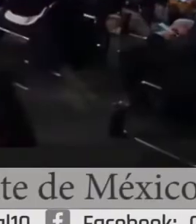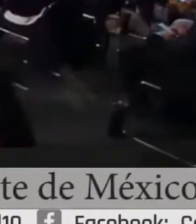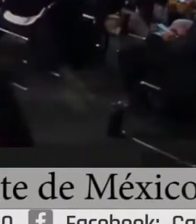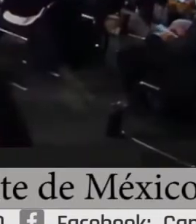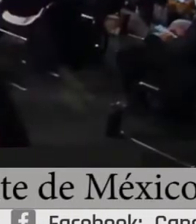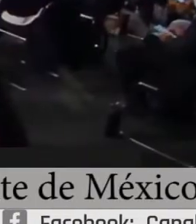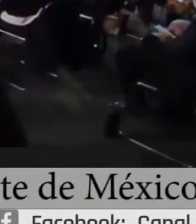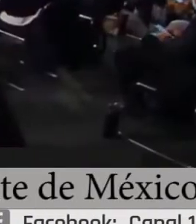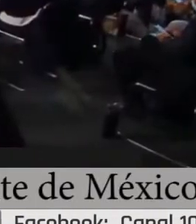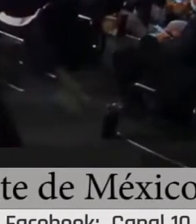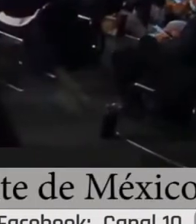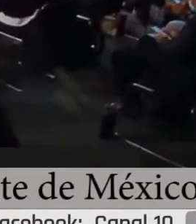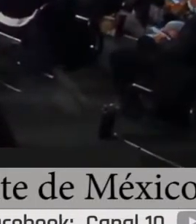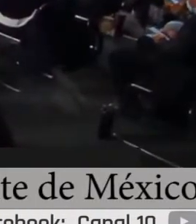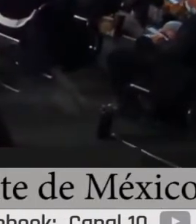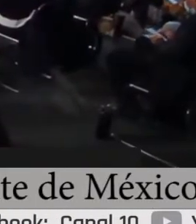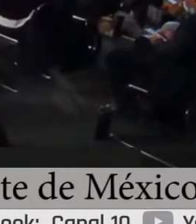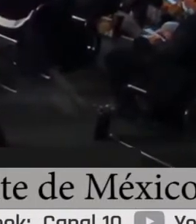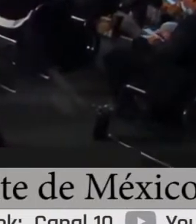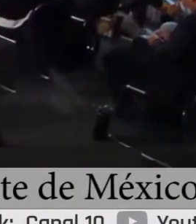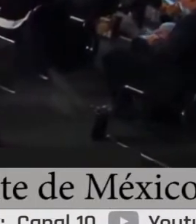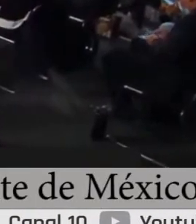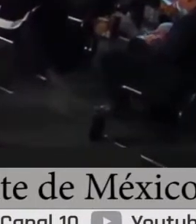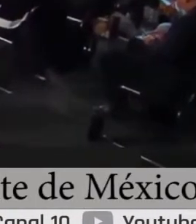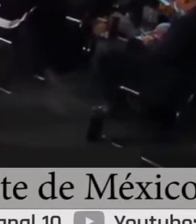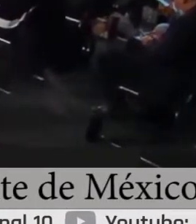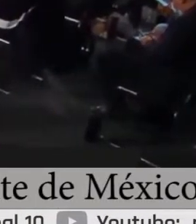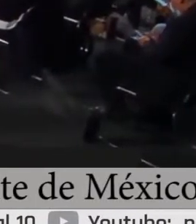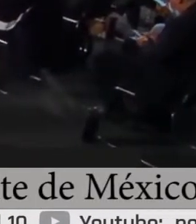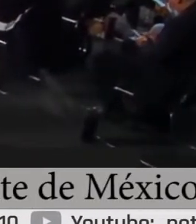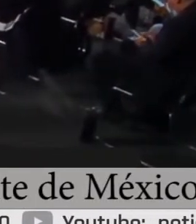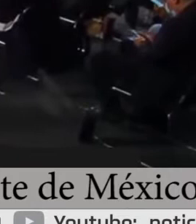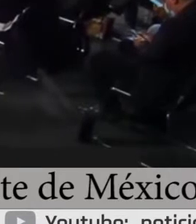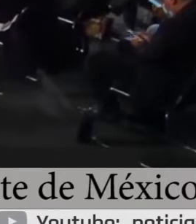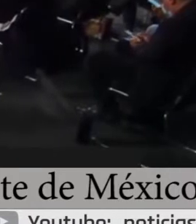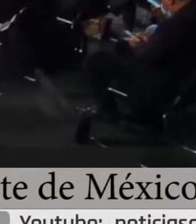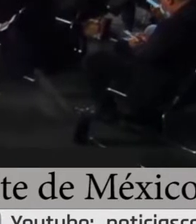produce, genera riqueza, sino distribuye